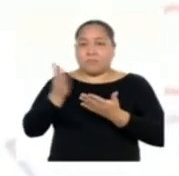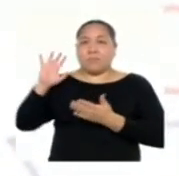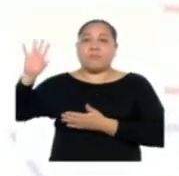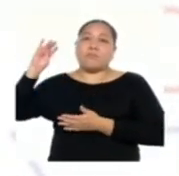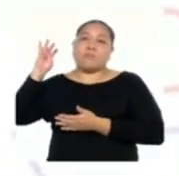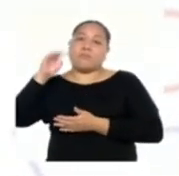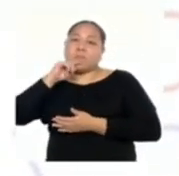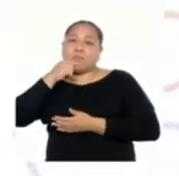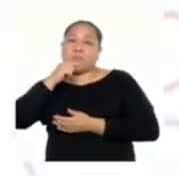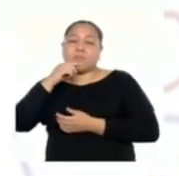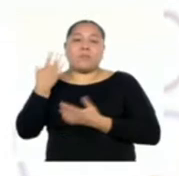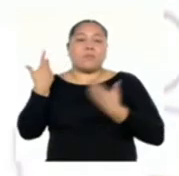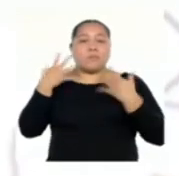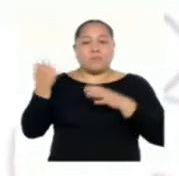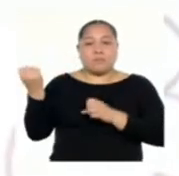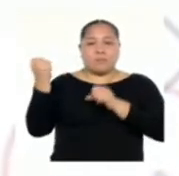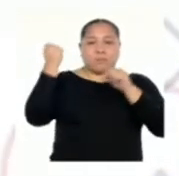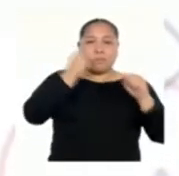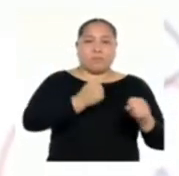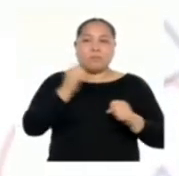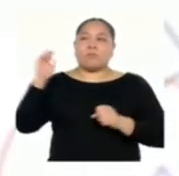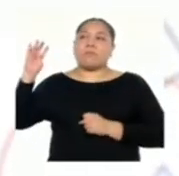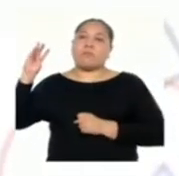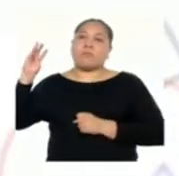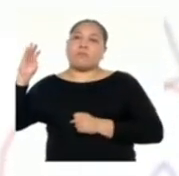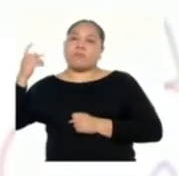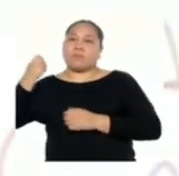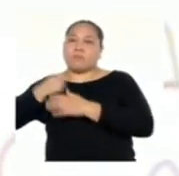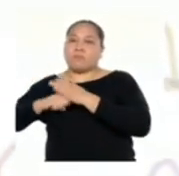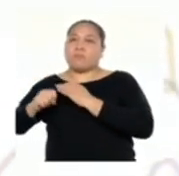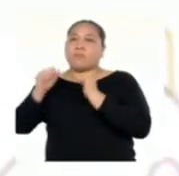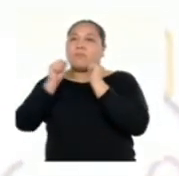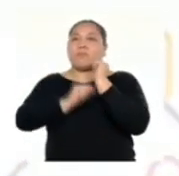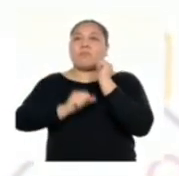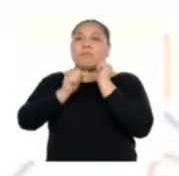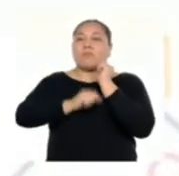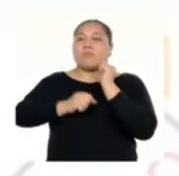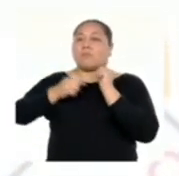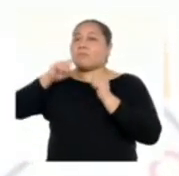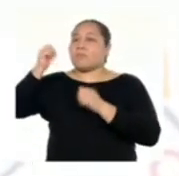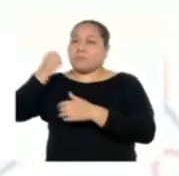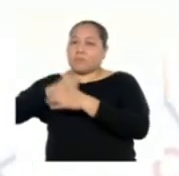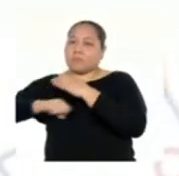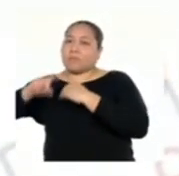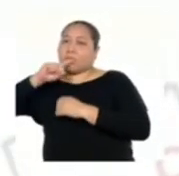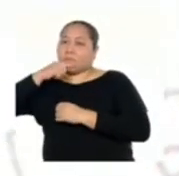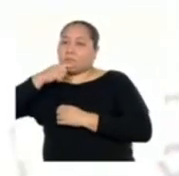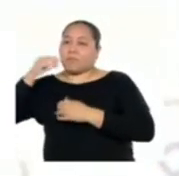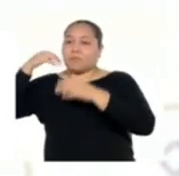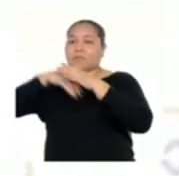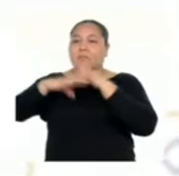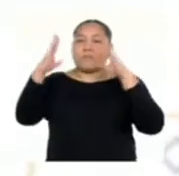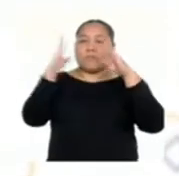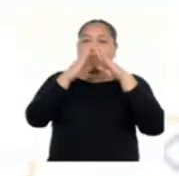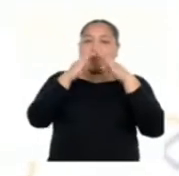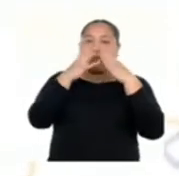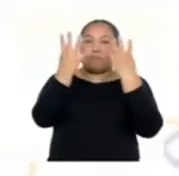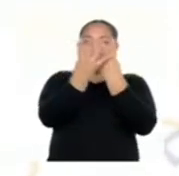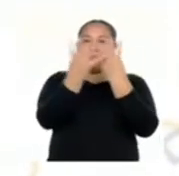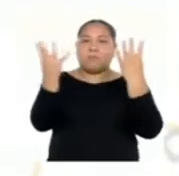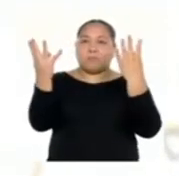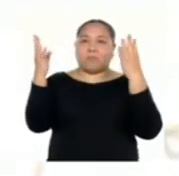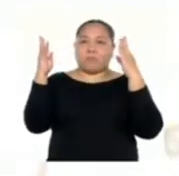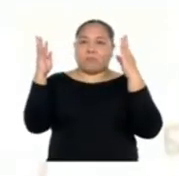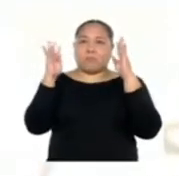estuvo consolidado, llegaron en calidad de esposas, hijas y hermanas. Habitaron en casas con ventanas